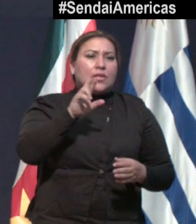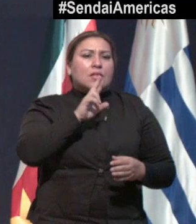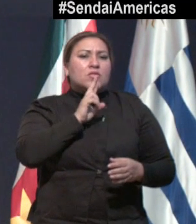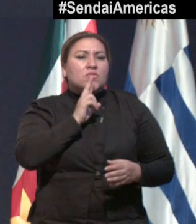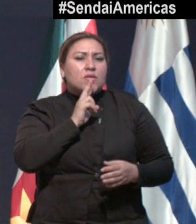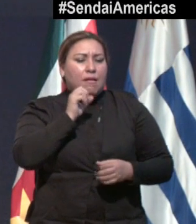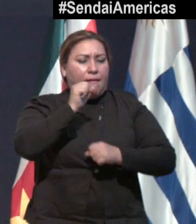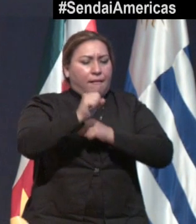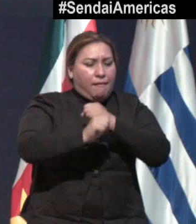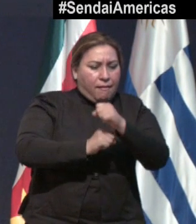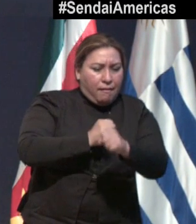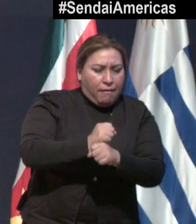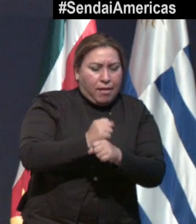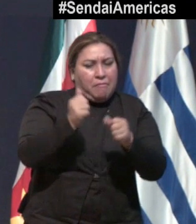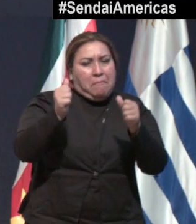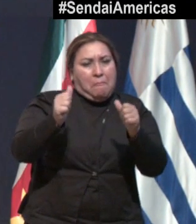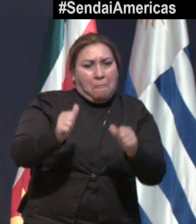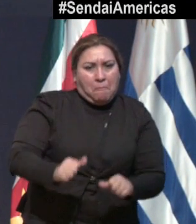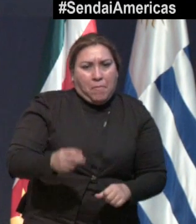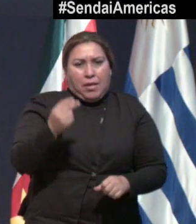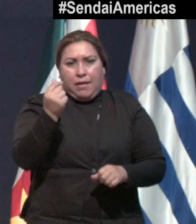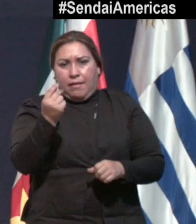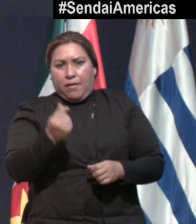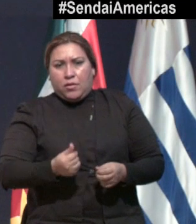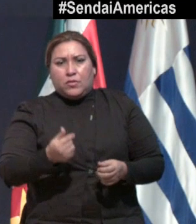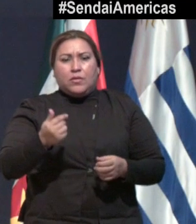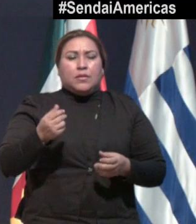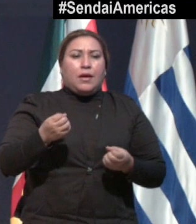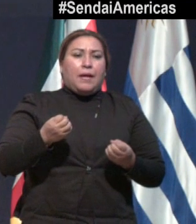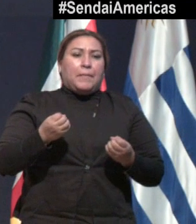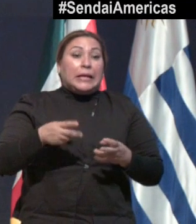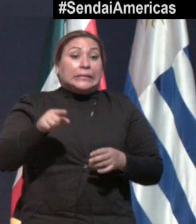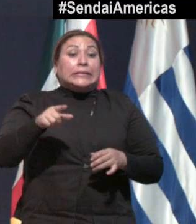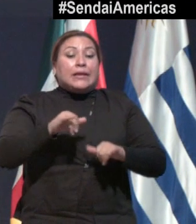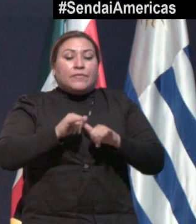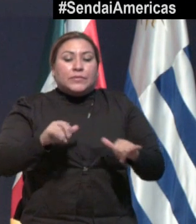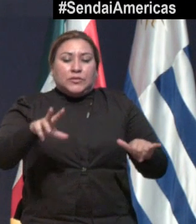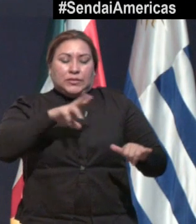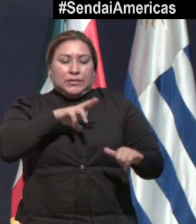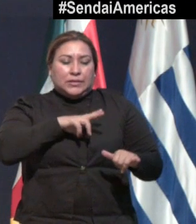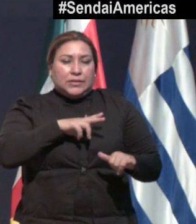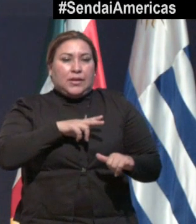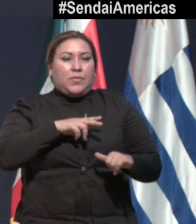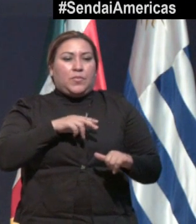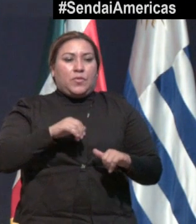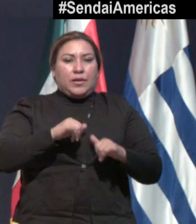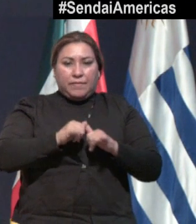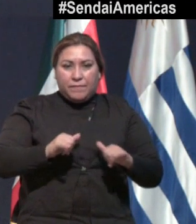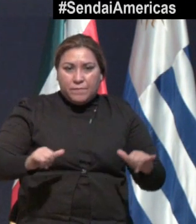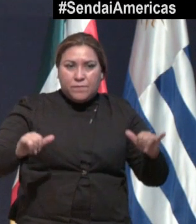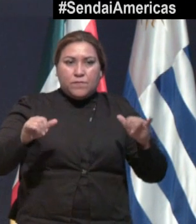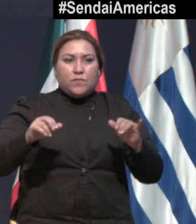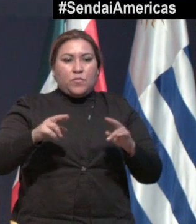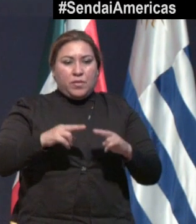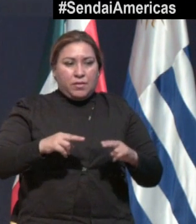en pérdidas económicas directas. Y esa es la cifra que nos da en el informe global cuando cruzamos